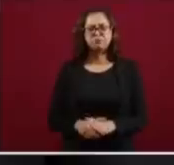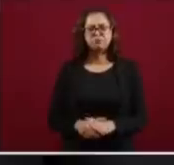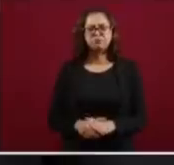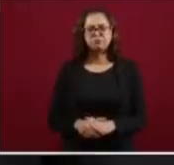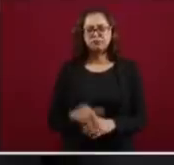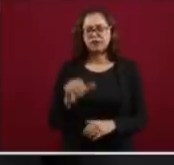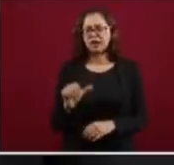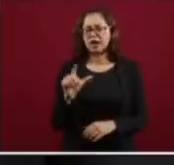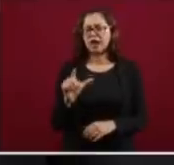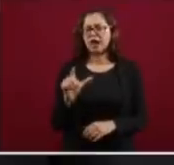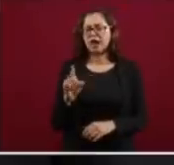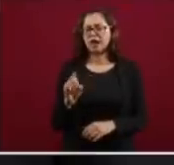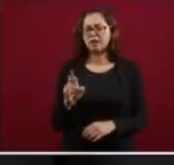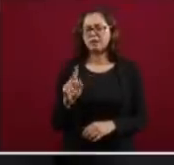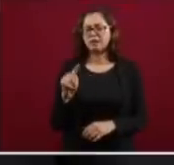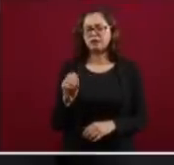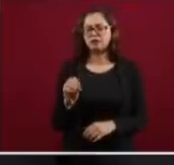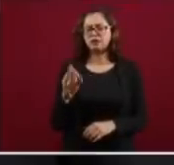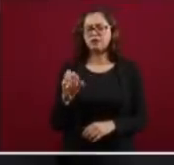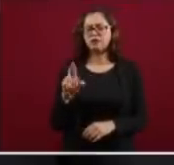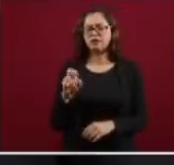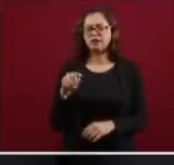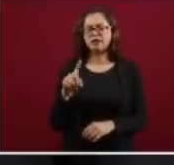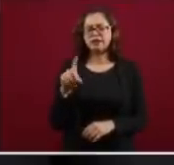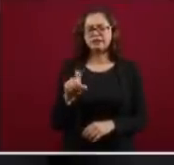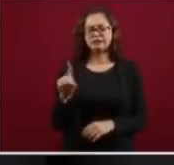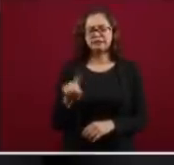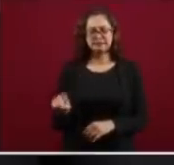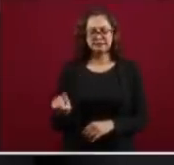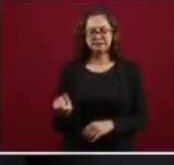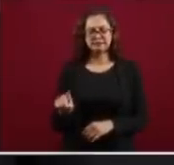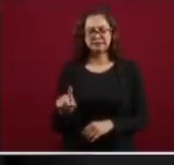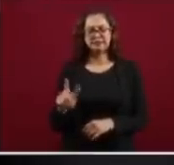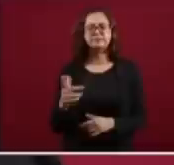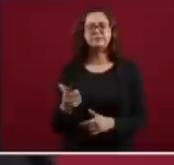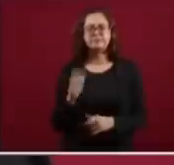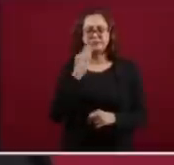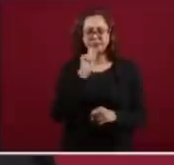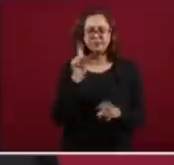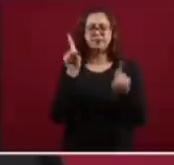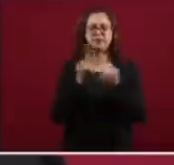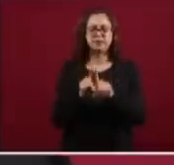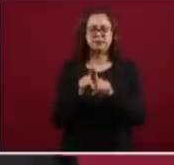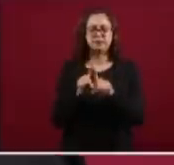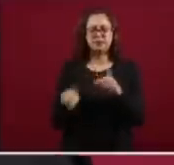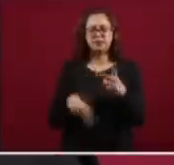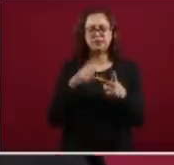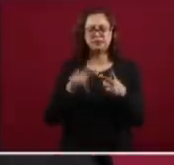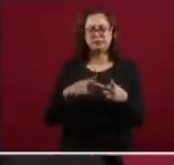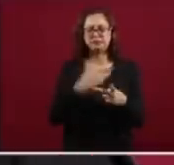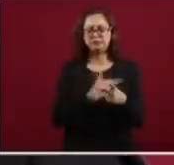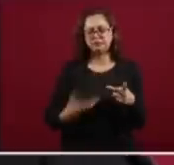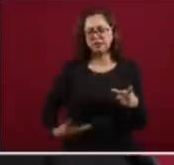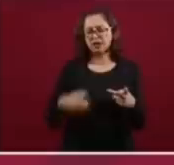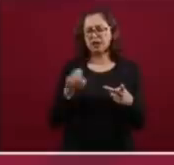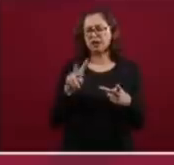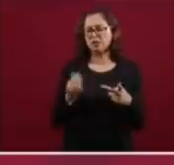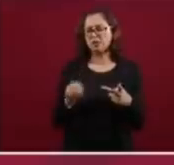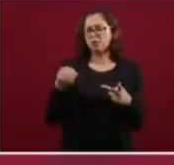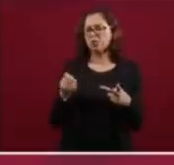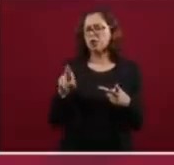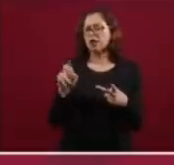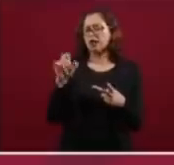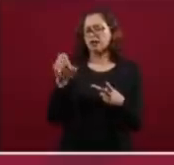alberto fernández y también al presidente evo morales